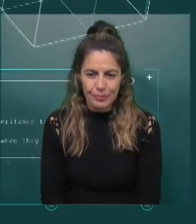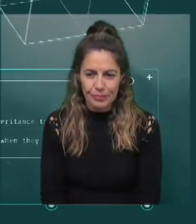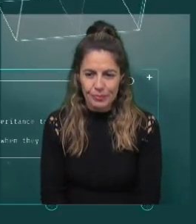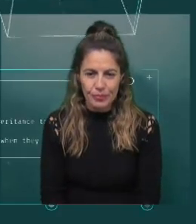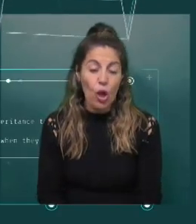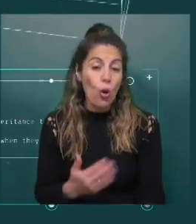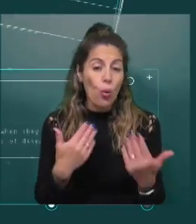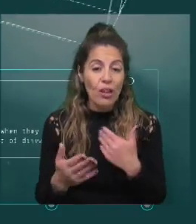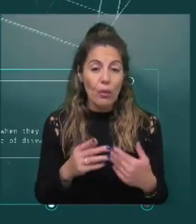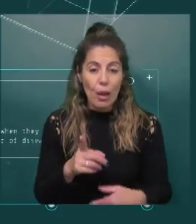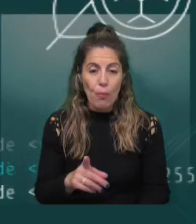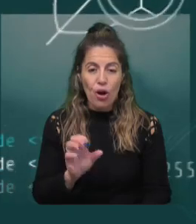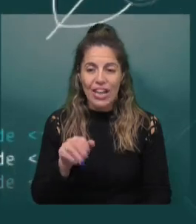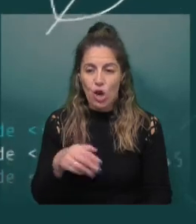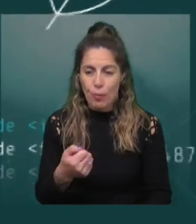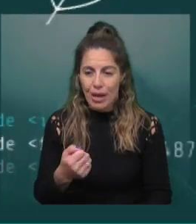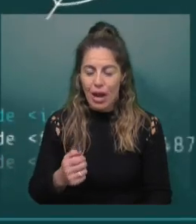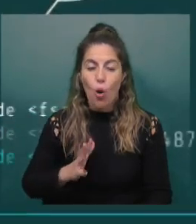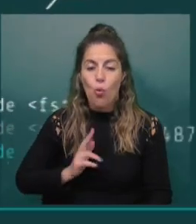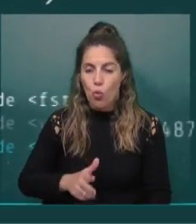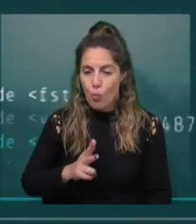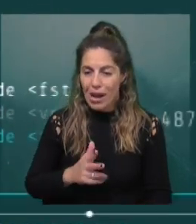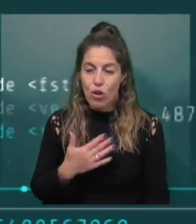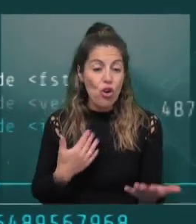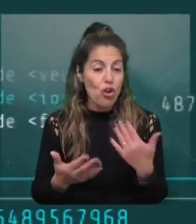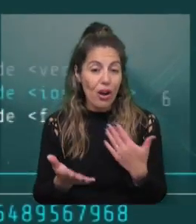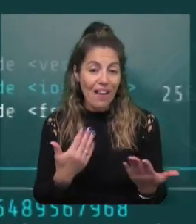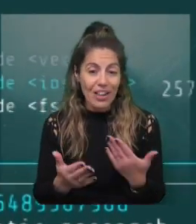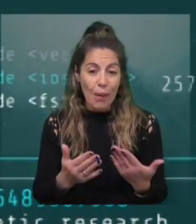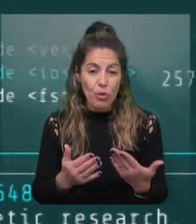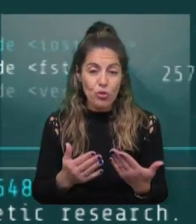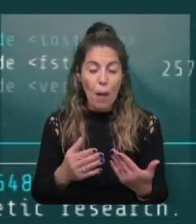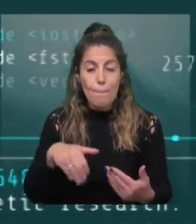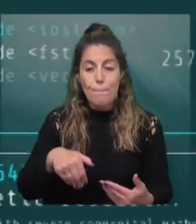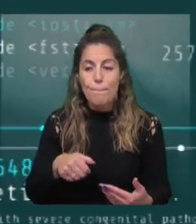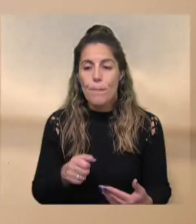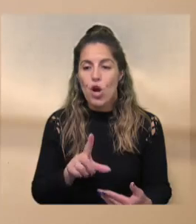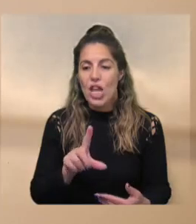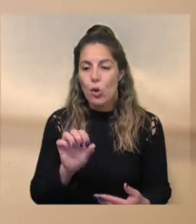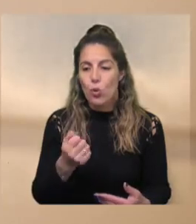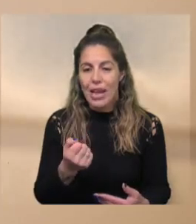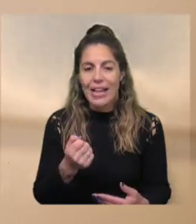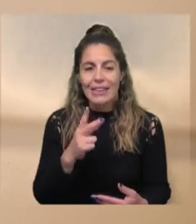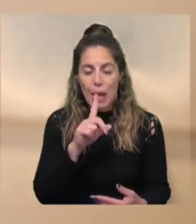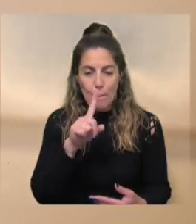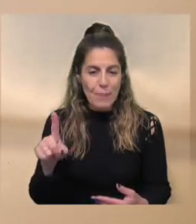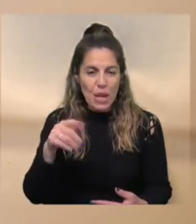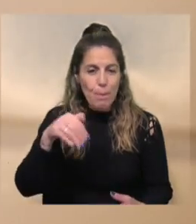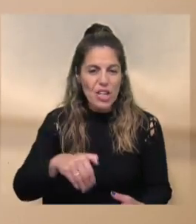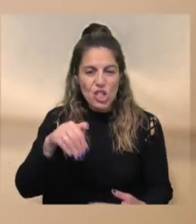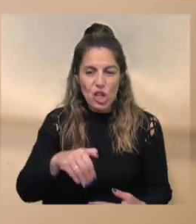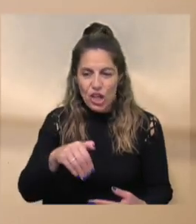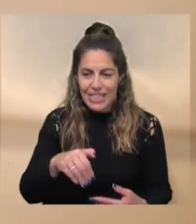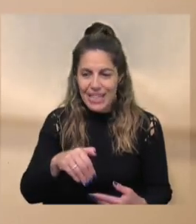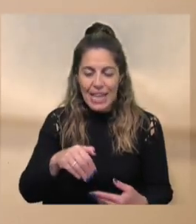Cuando hablamos del genoma humano, lo que estamos hablando es de una molécula de 3.000 millones de posiciones, es muy larga,